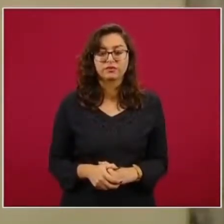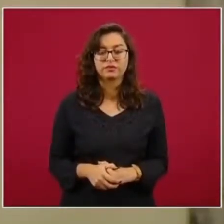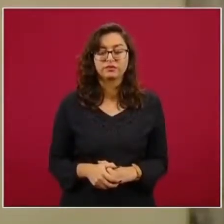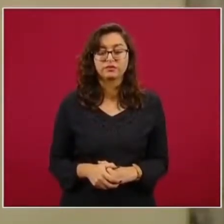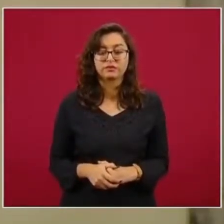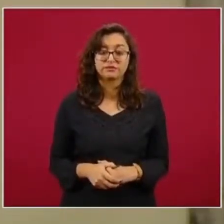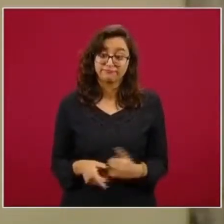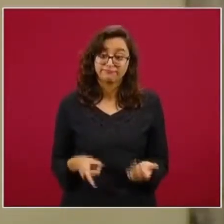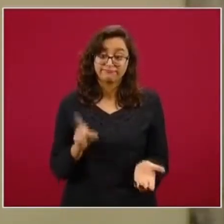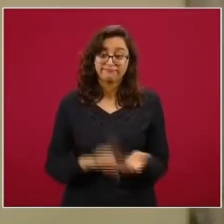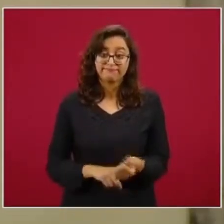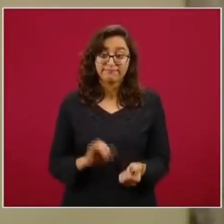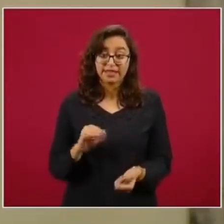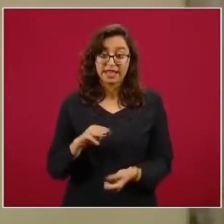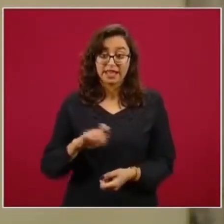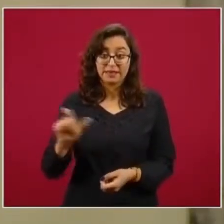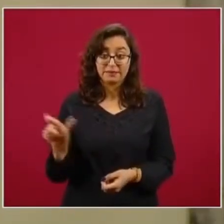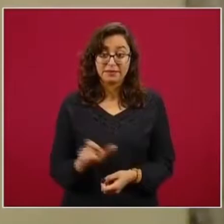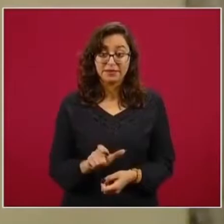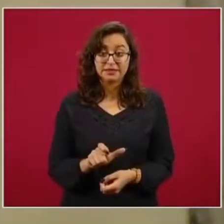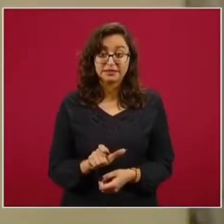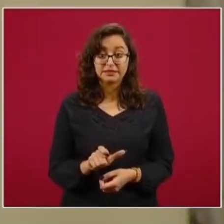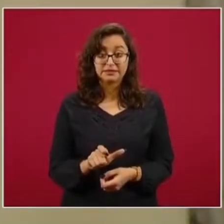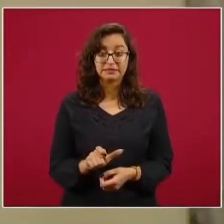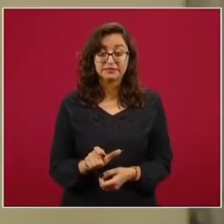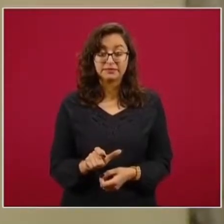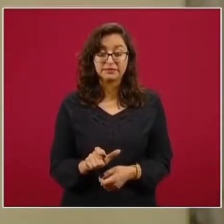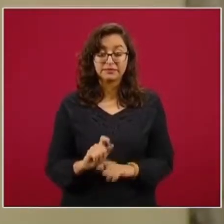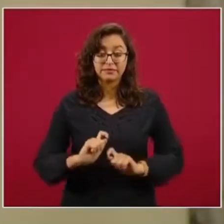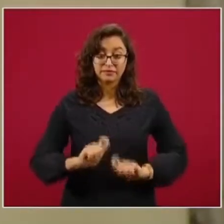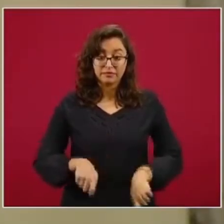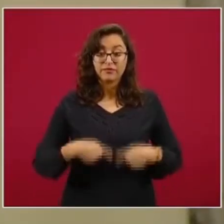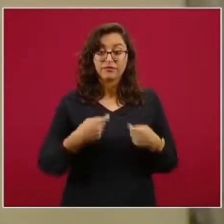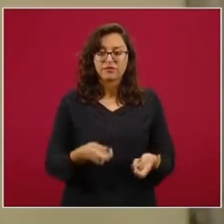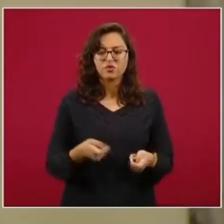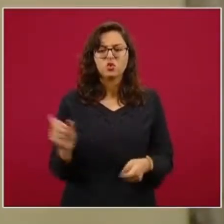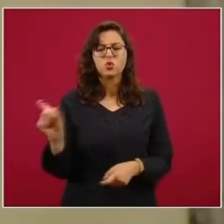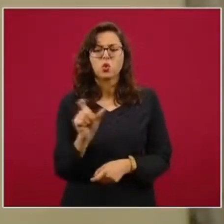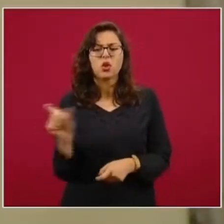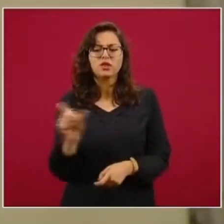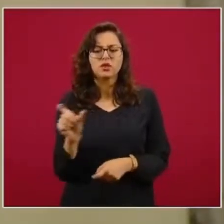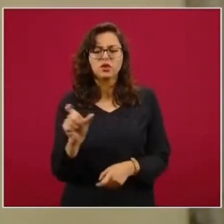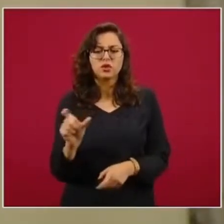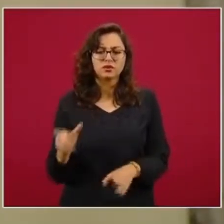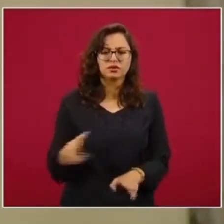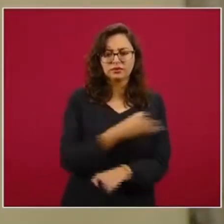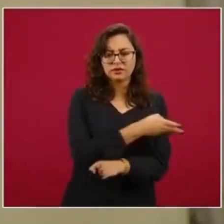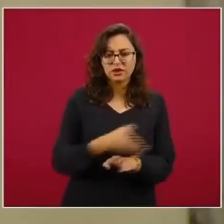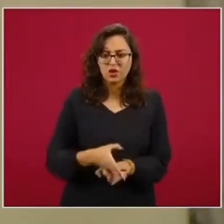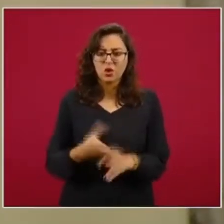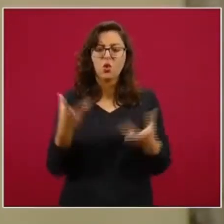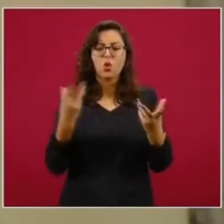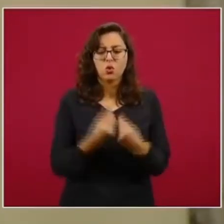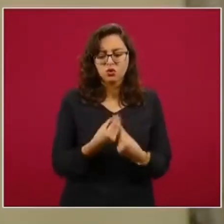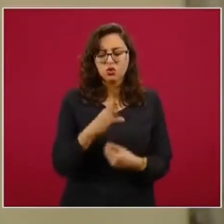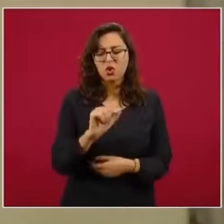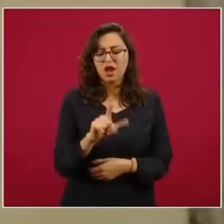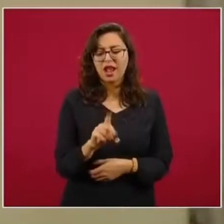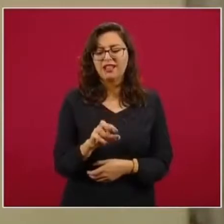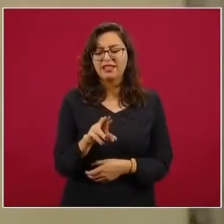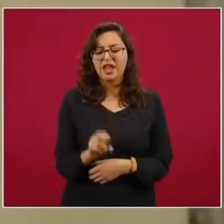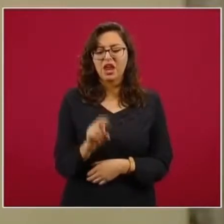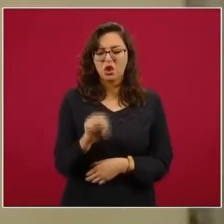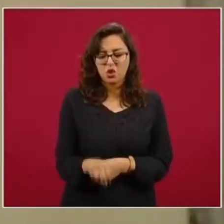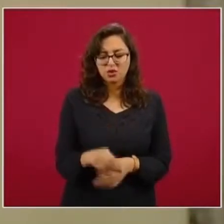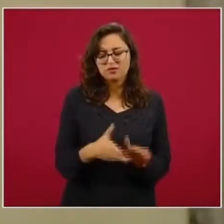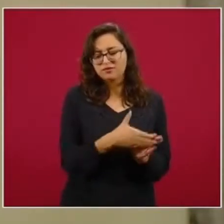depende IMEX. Estuvo en este puesto en el sexenio de Felipe Calderón, en el